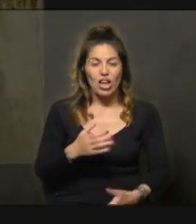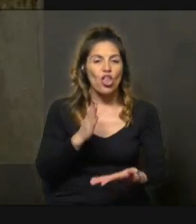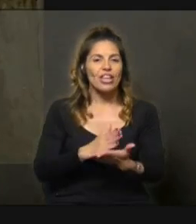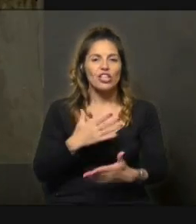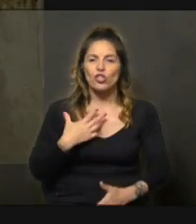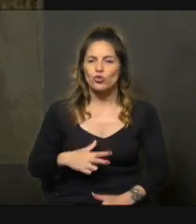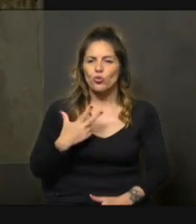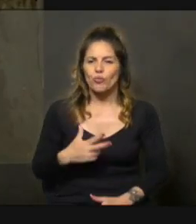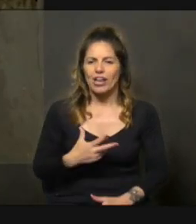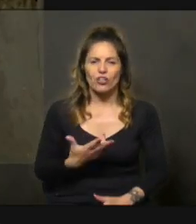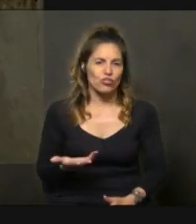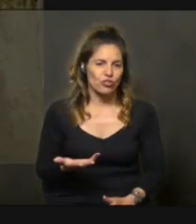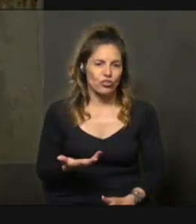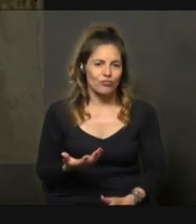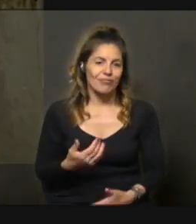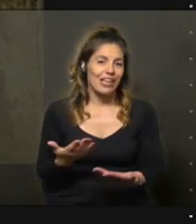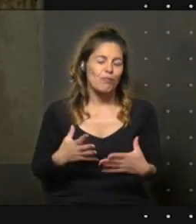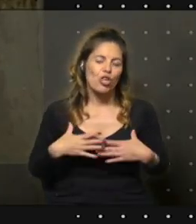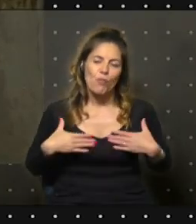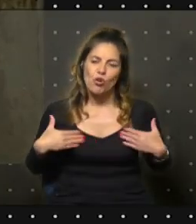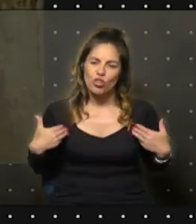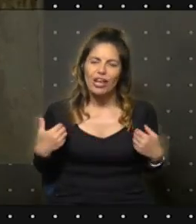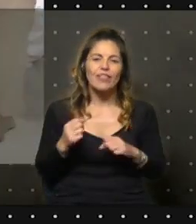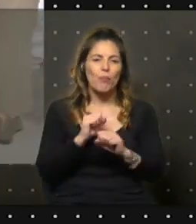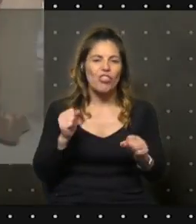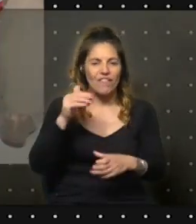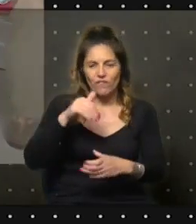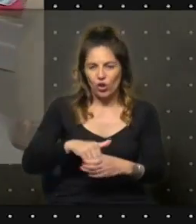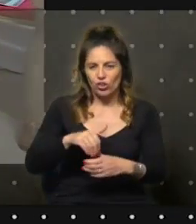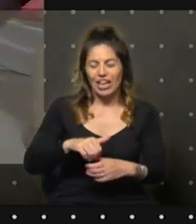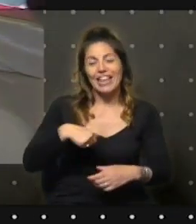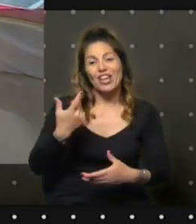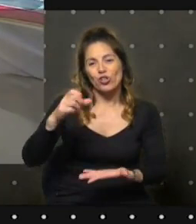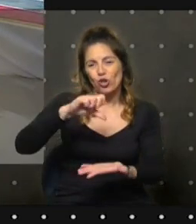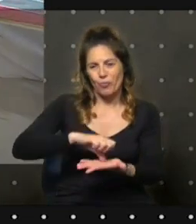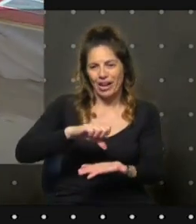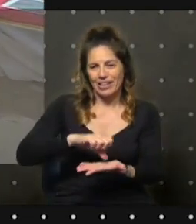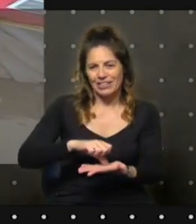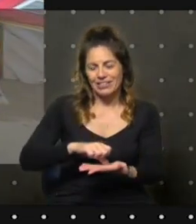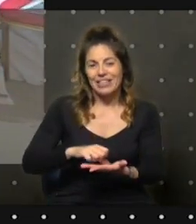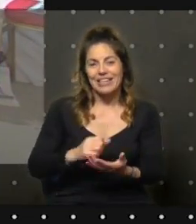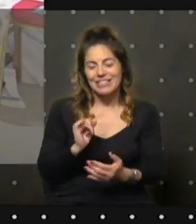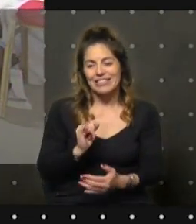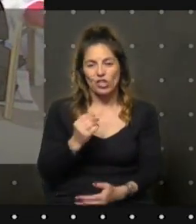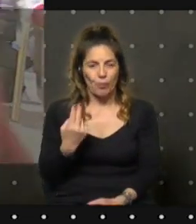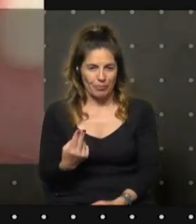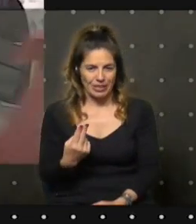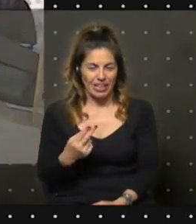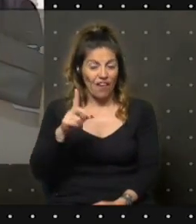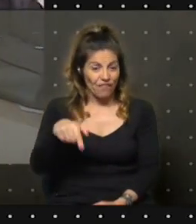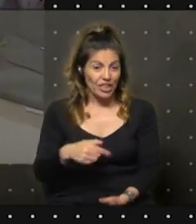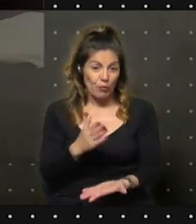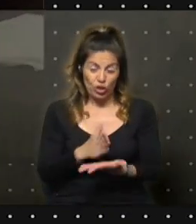Humanos Así que nada es muy emocionante tener la posibilidad de votar en en otra tierra que que si nos deja vine porque es un